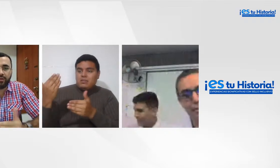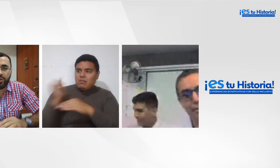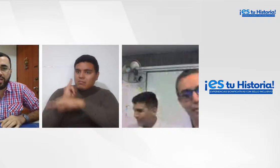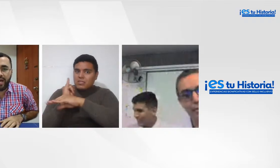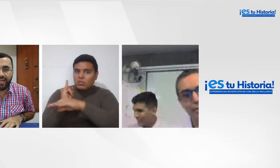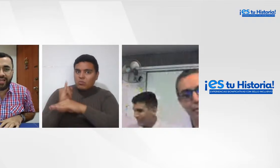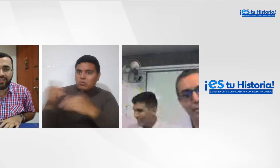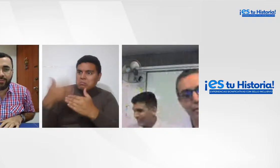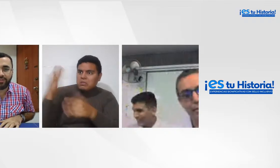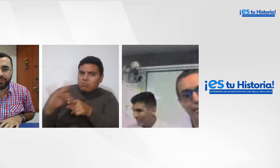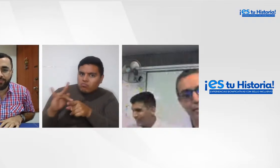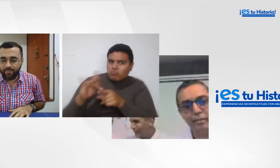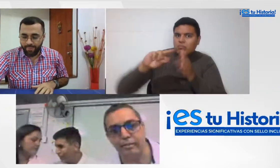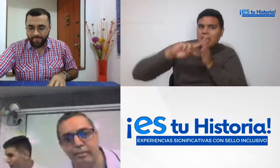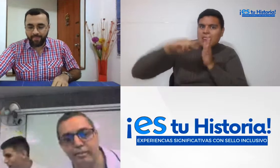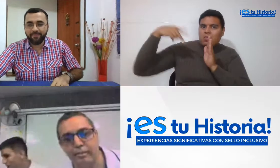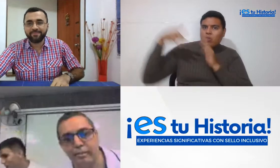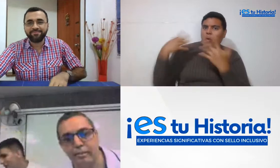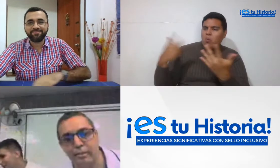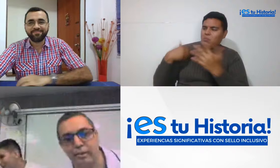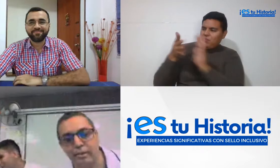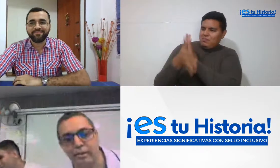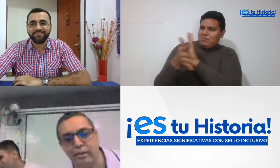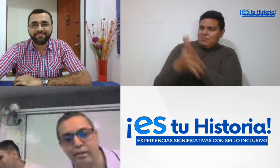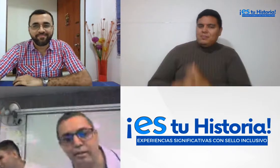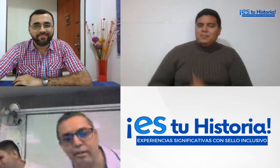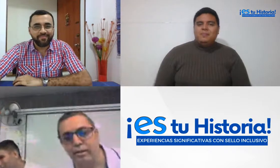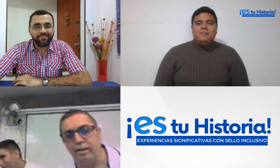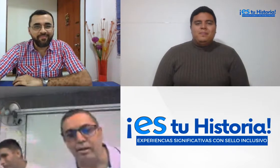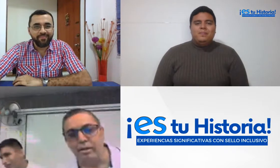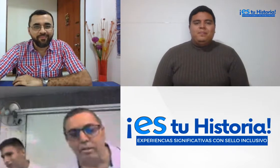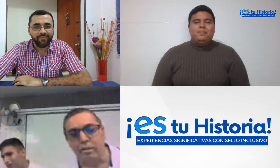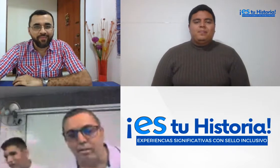con tecnología. Adelante, maestro.